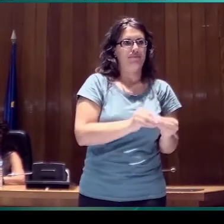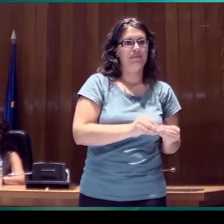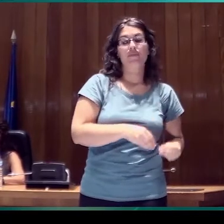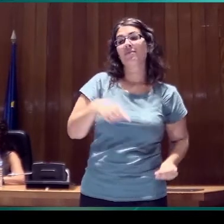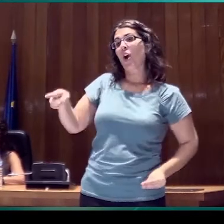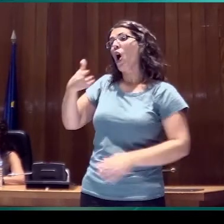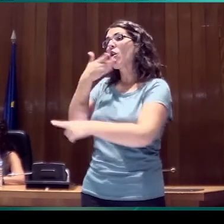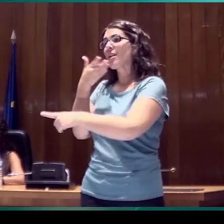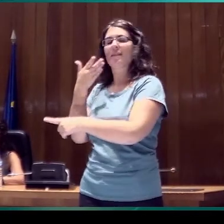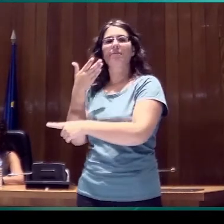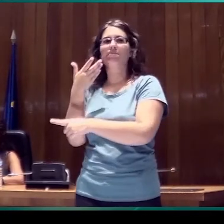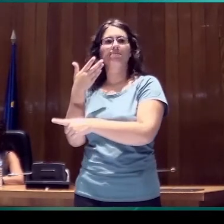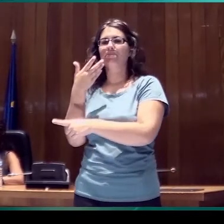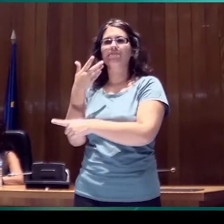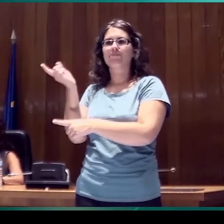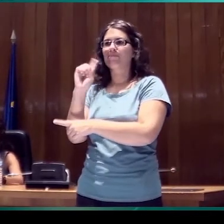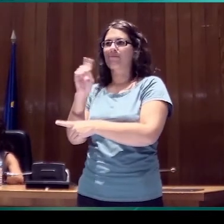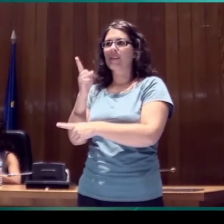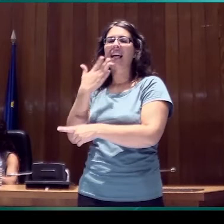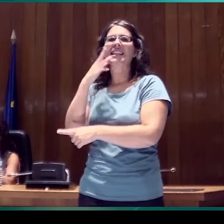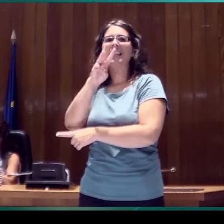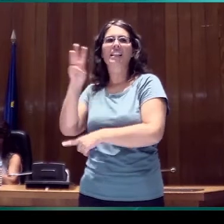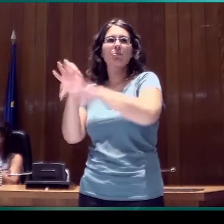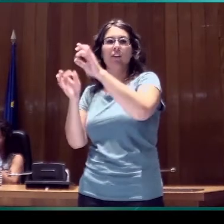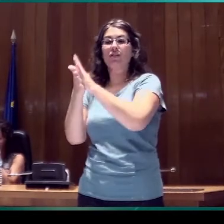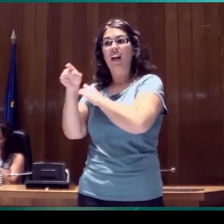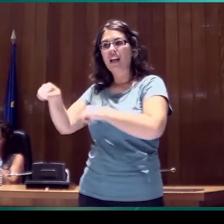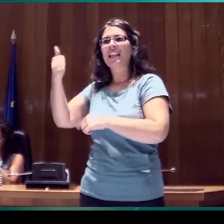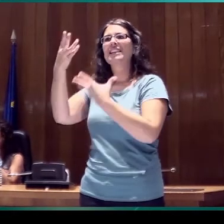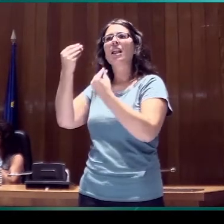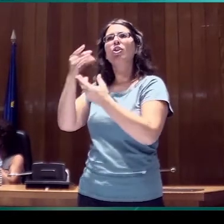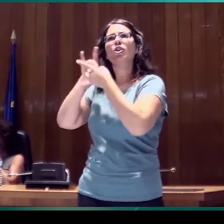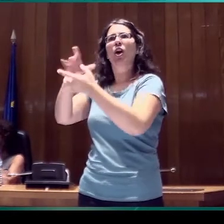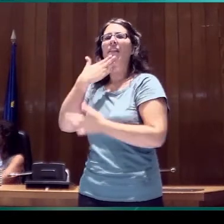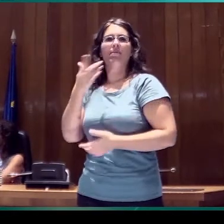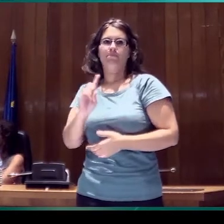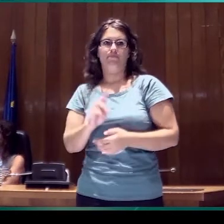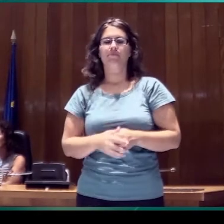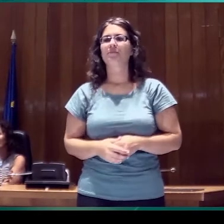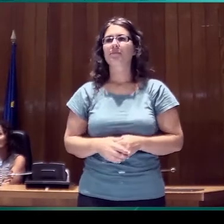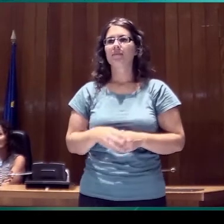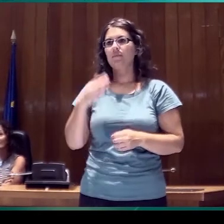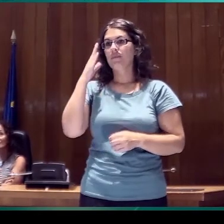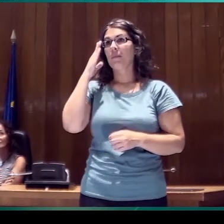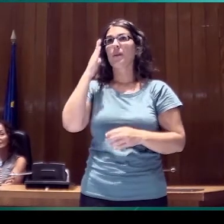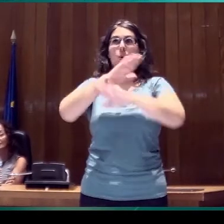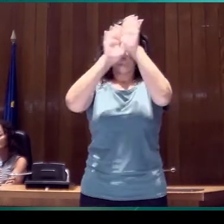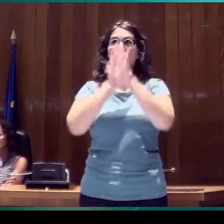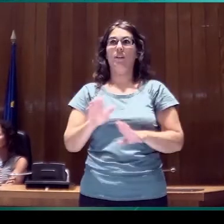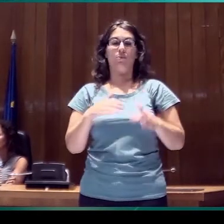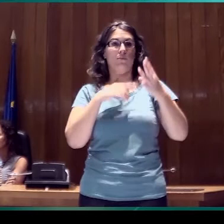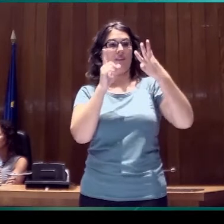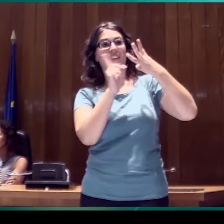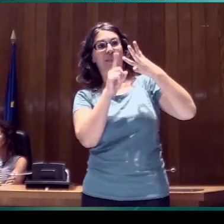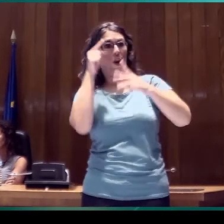correlación era inferior, correlacionaba concretamente en un 33 por ciento. Y, por último, dando respuesta al tercer objetivo